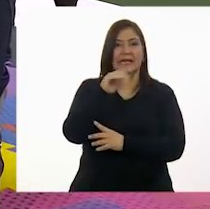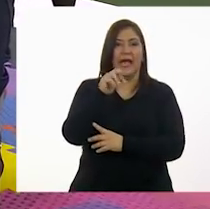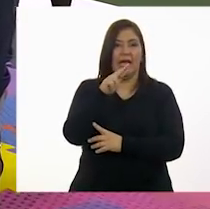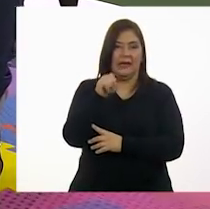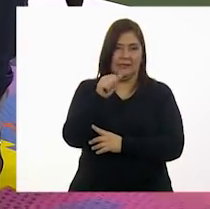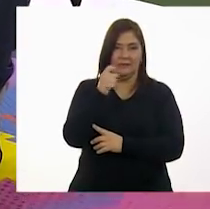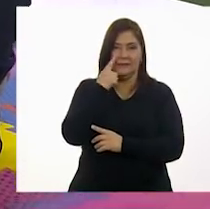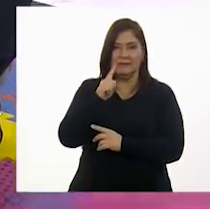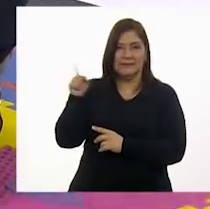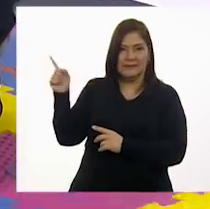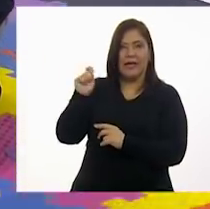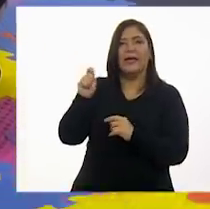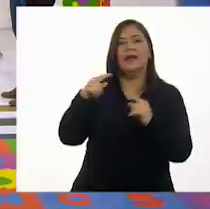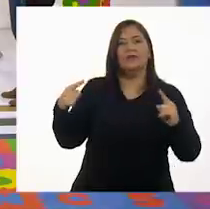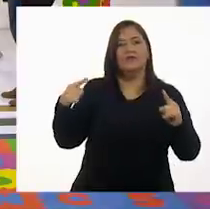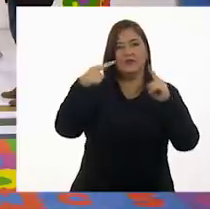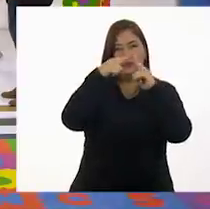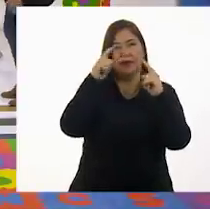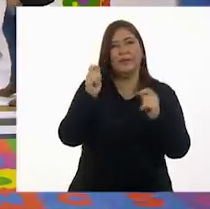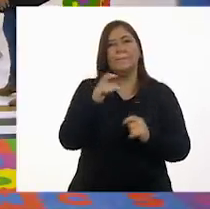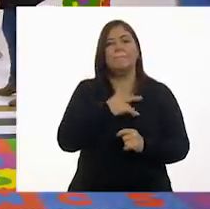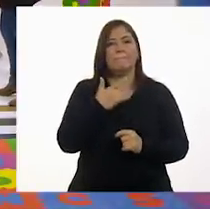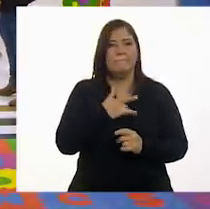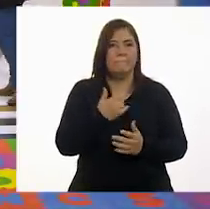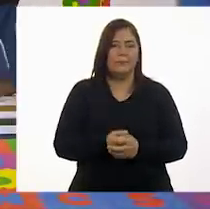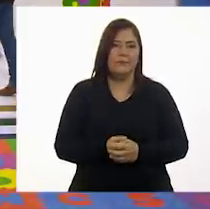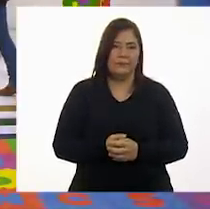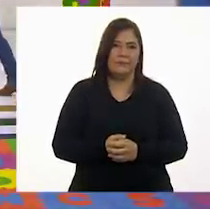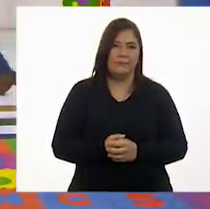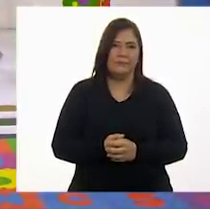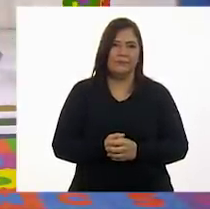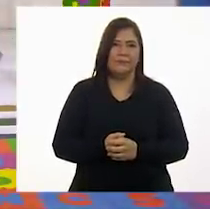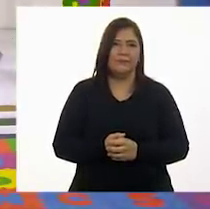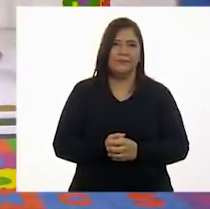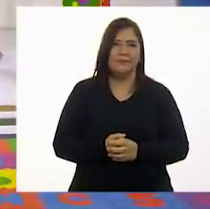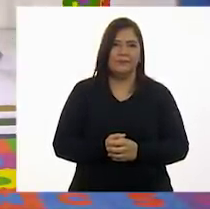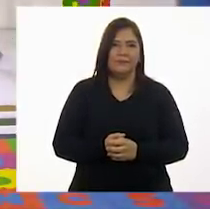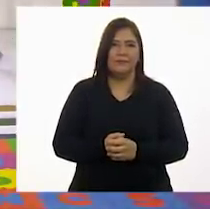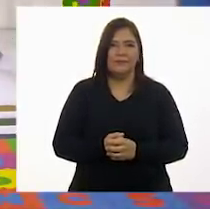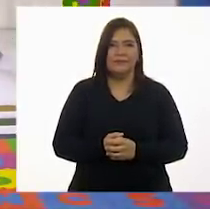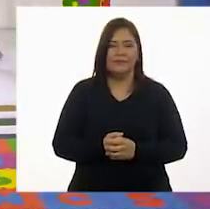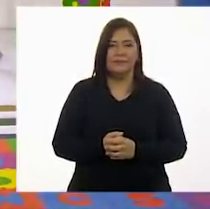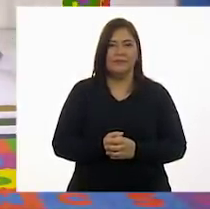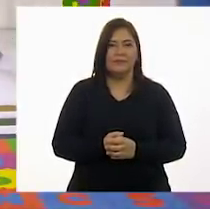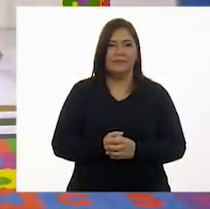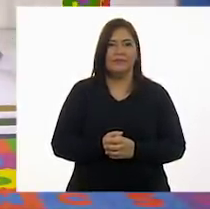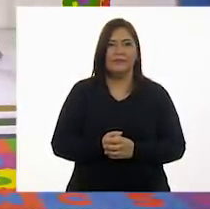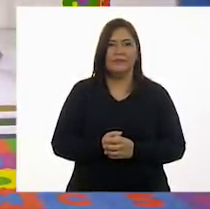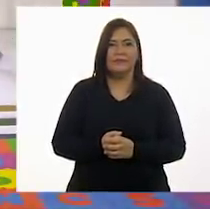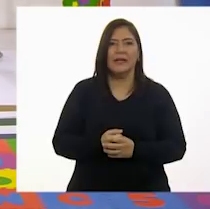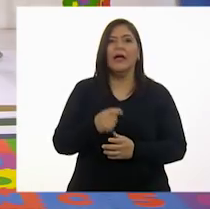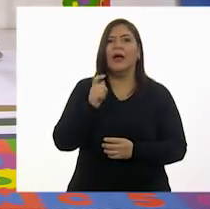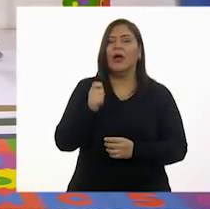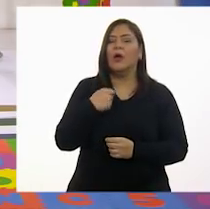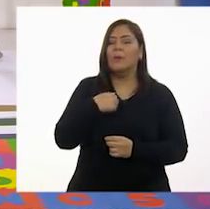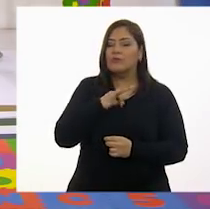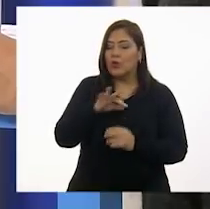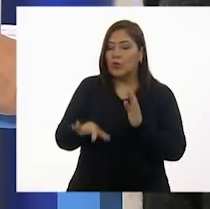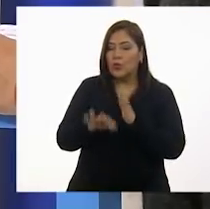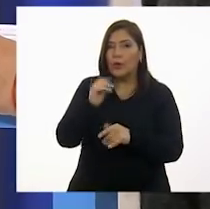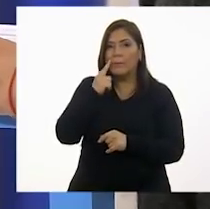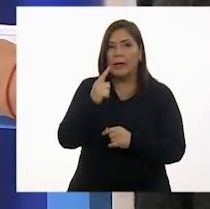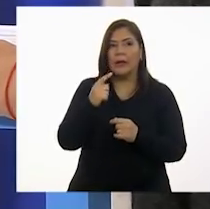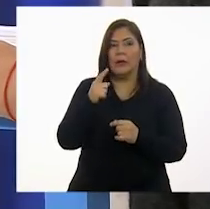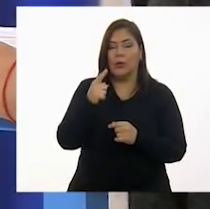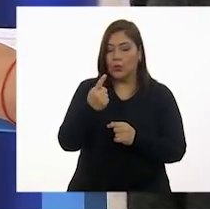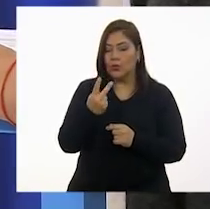1, 2, 3, 4, 5, 6 aristas. Así es. Y entonces yo puedo buscar aquí el que tiene 6. ¿Cuál?